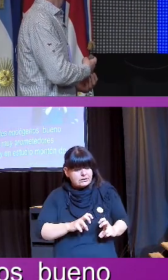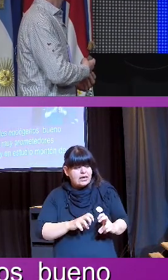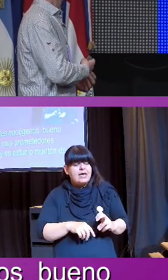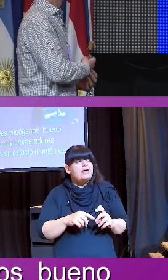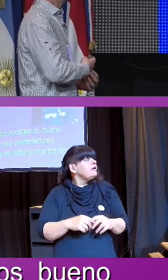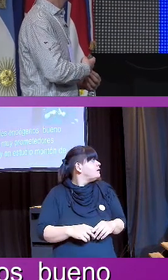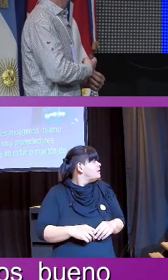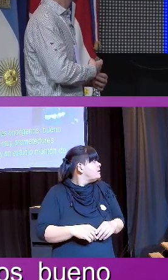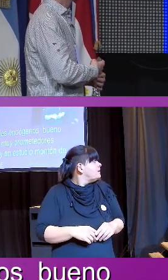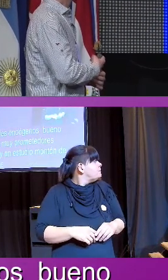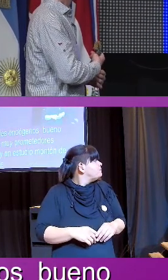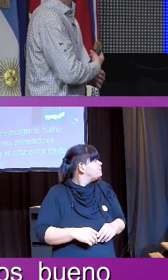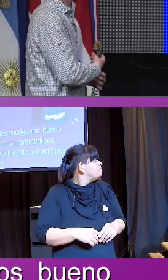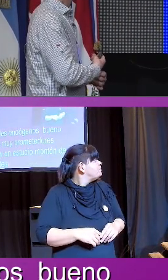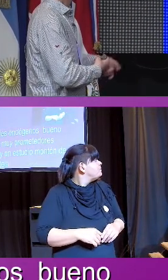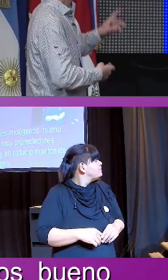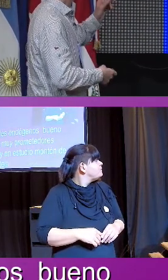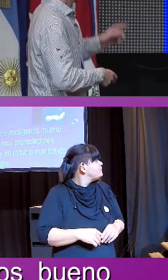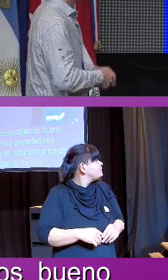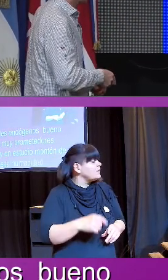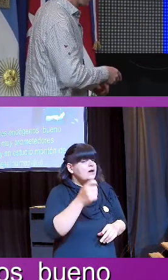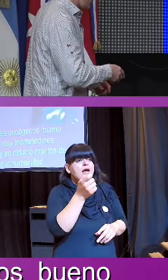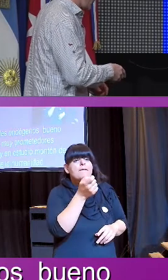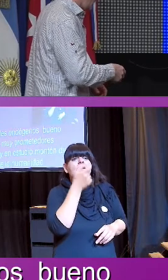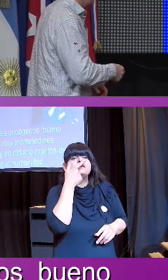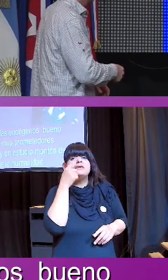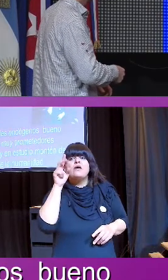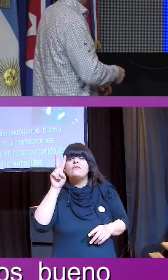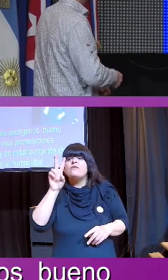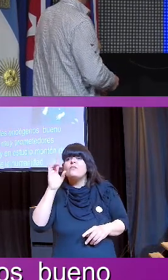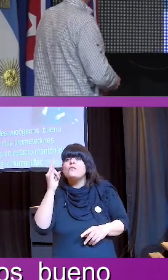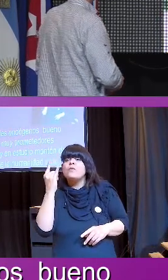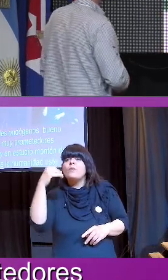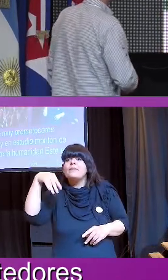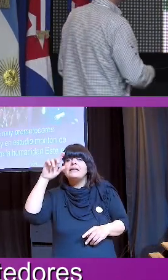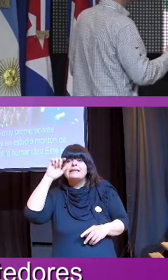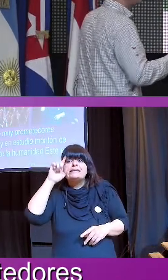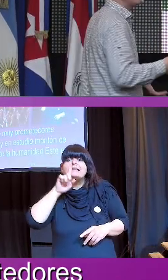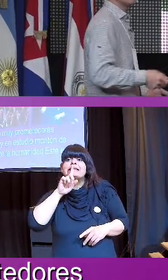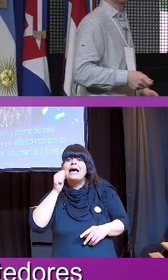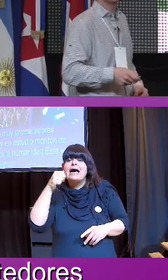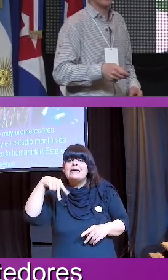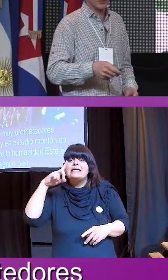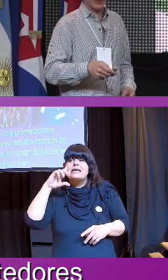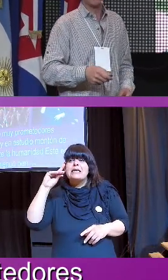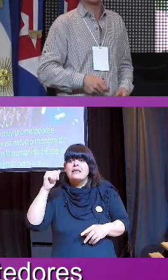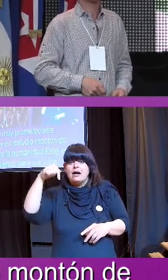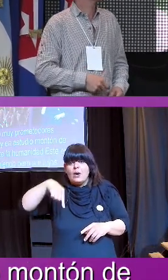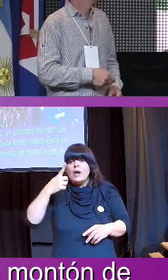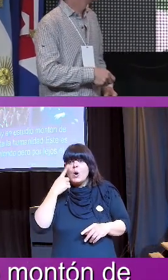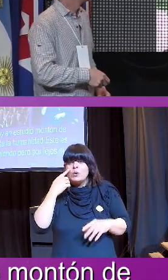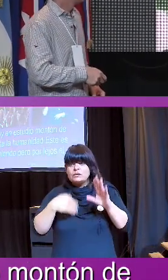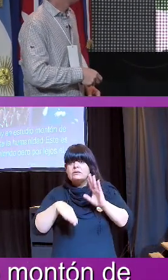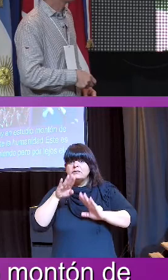alguno, la bumetanida, es otro de los que más éxito están teniendo, pero por lejos el que